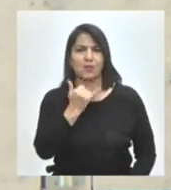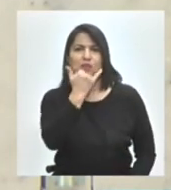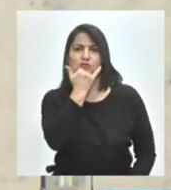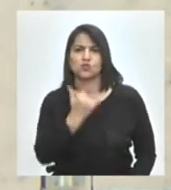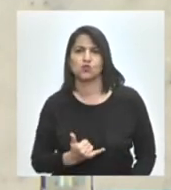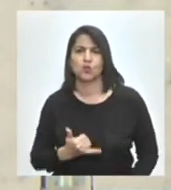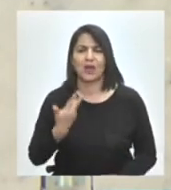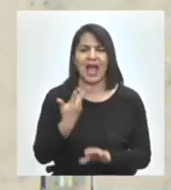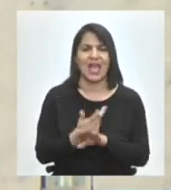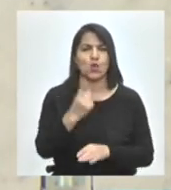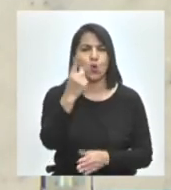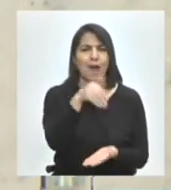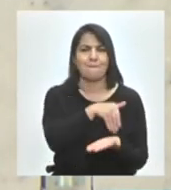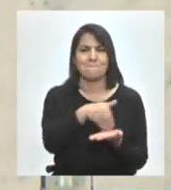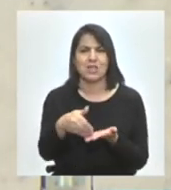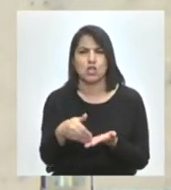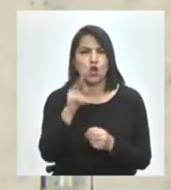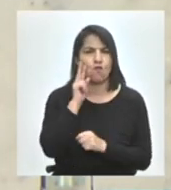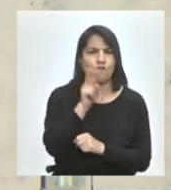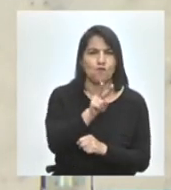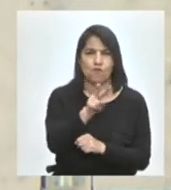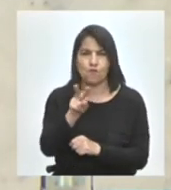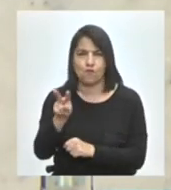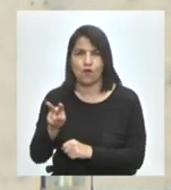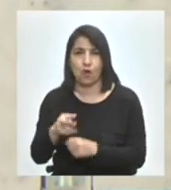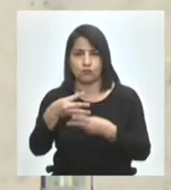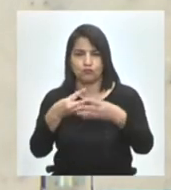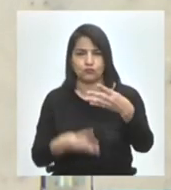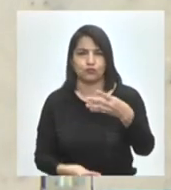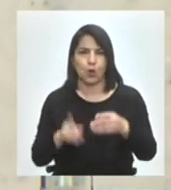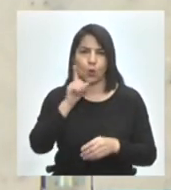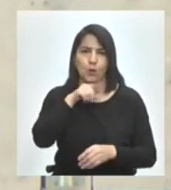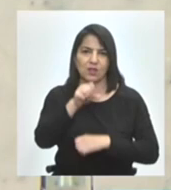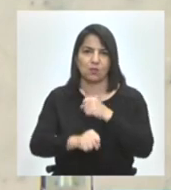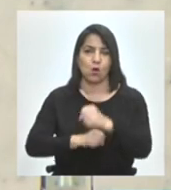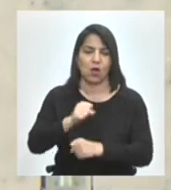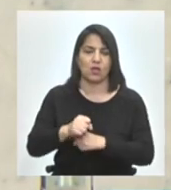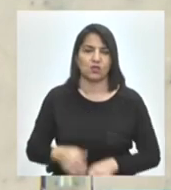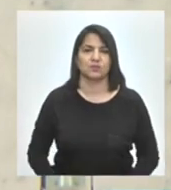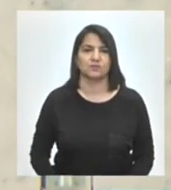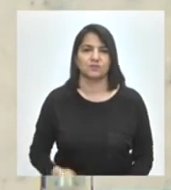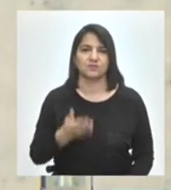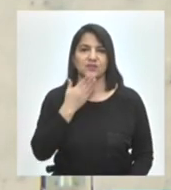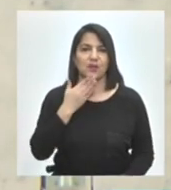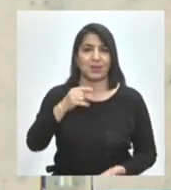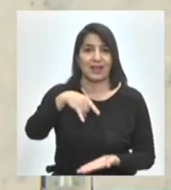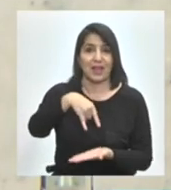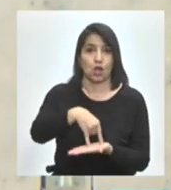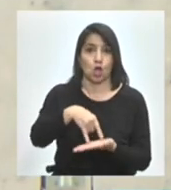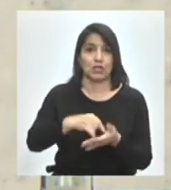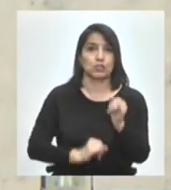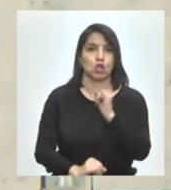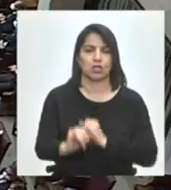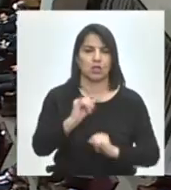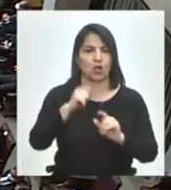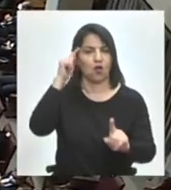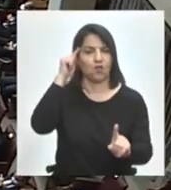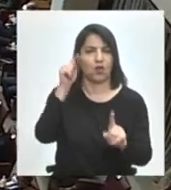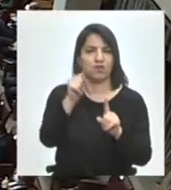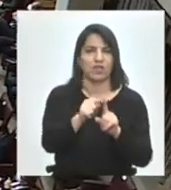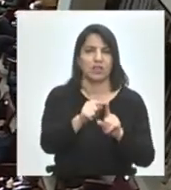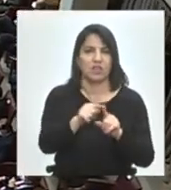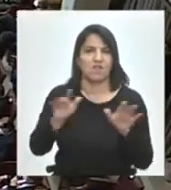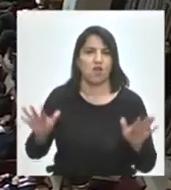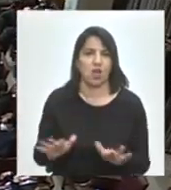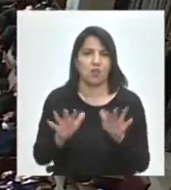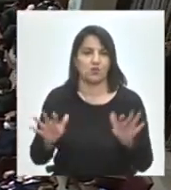registró casi 1 millón de visualizaciones durante el último año. También el Congreso Virtual, cuyo objetivo es impulsar